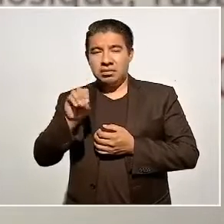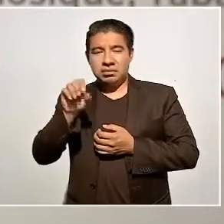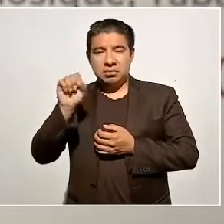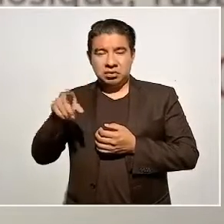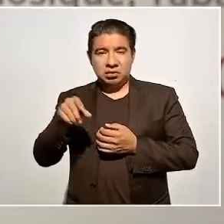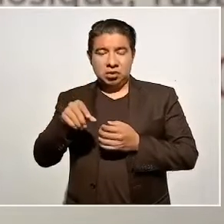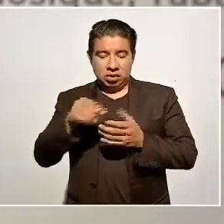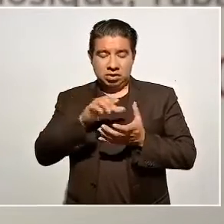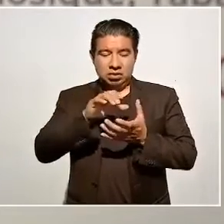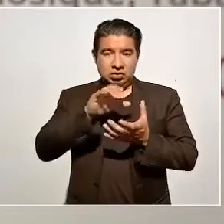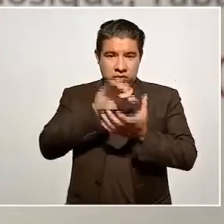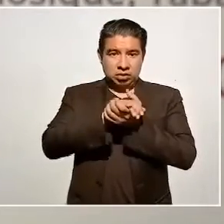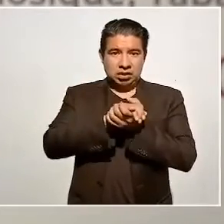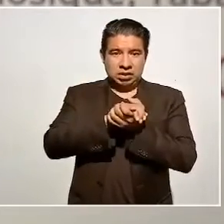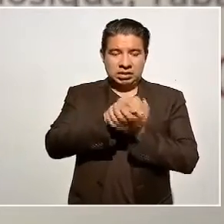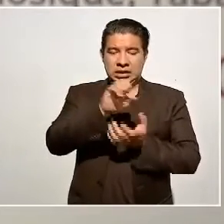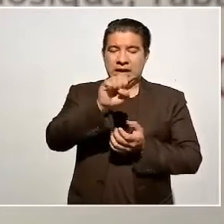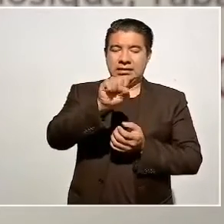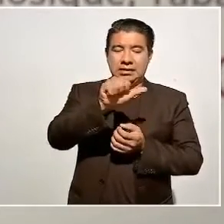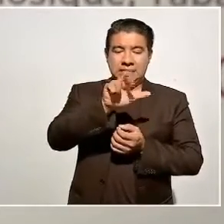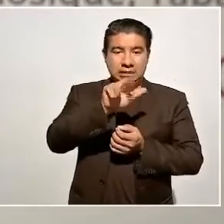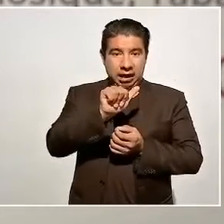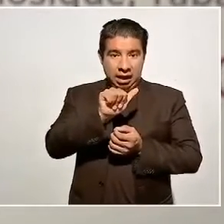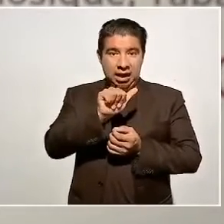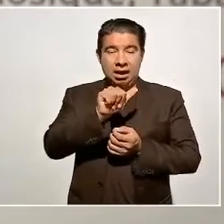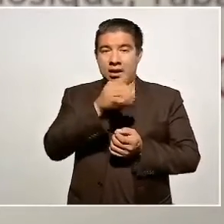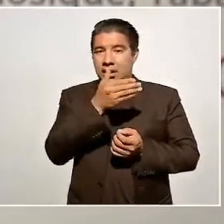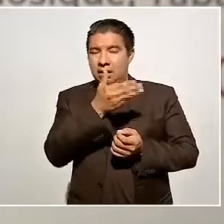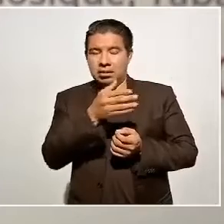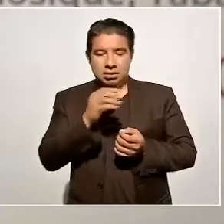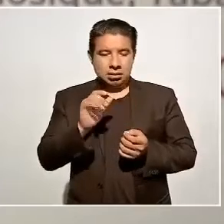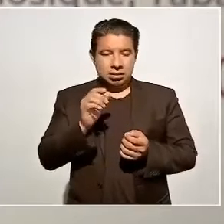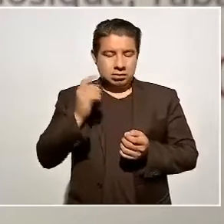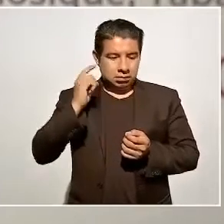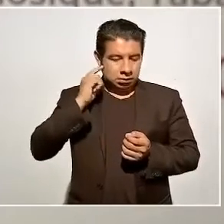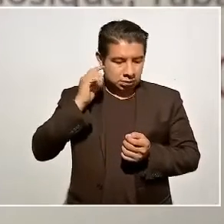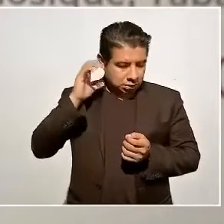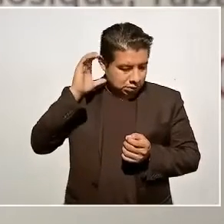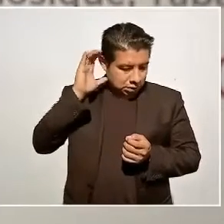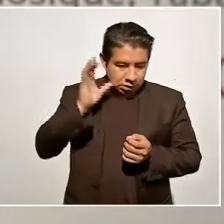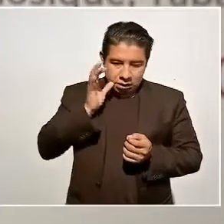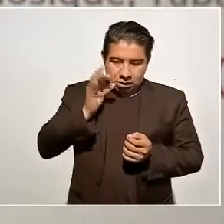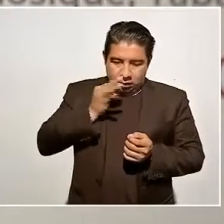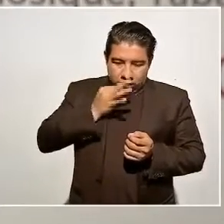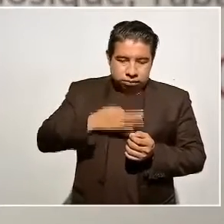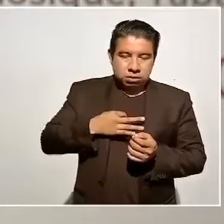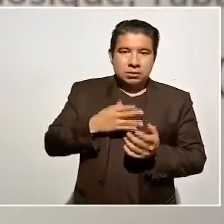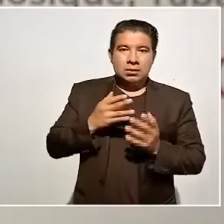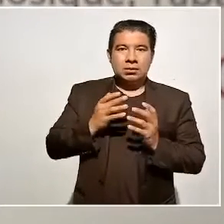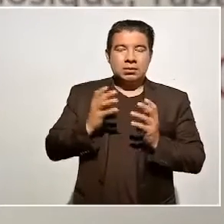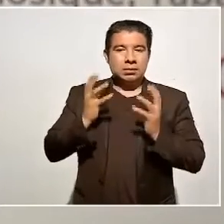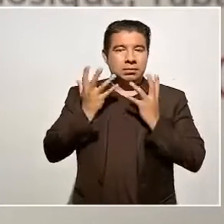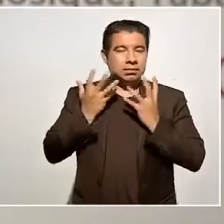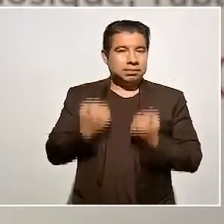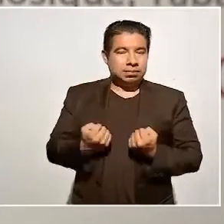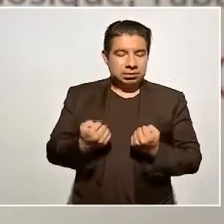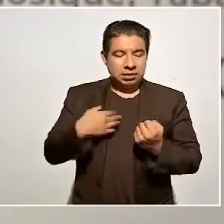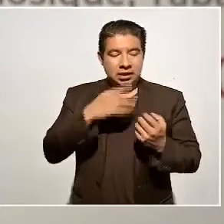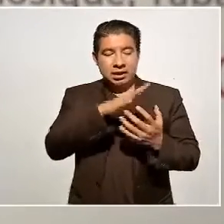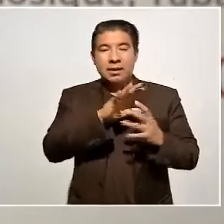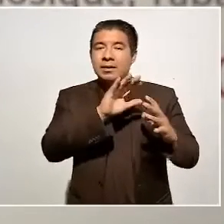Sara Madero, se entera de que su esposo está